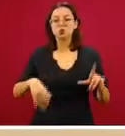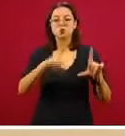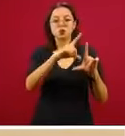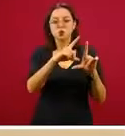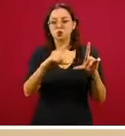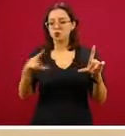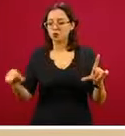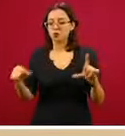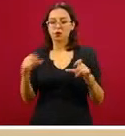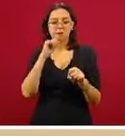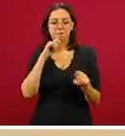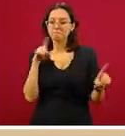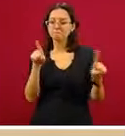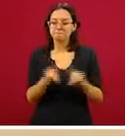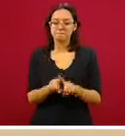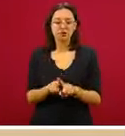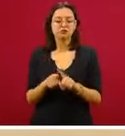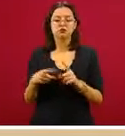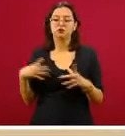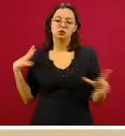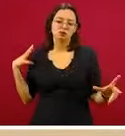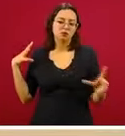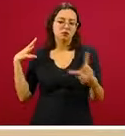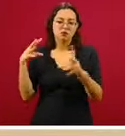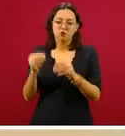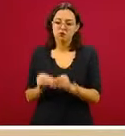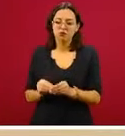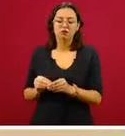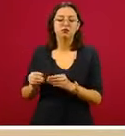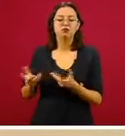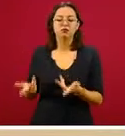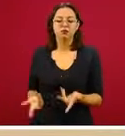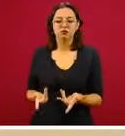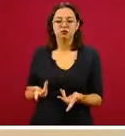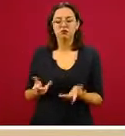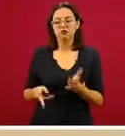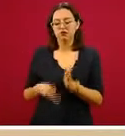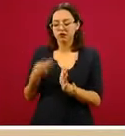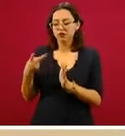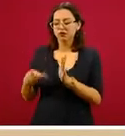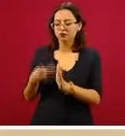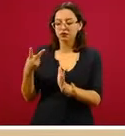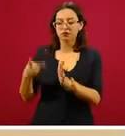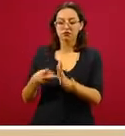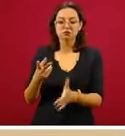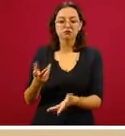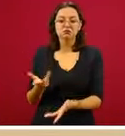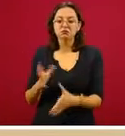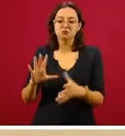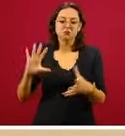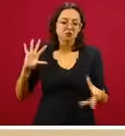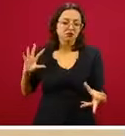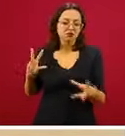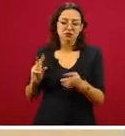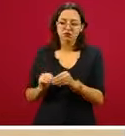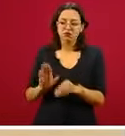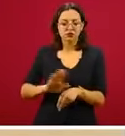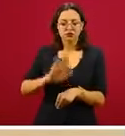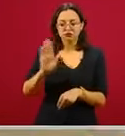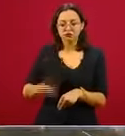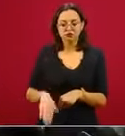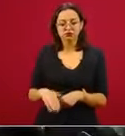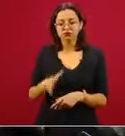los casos acumulados. Obviamente las muertes se van acumulando porque son eventos irreversibles. Y vemos en la